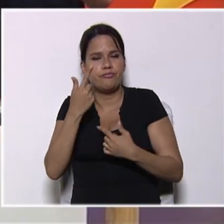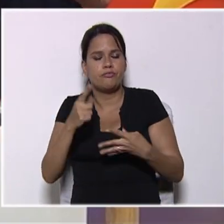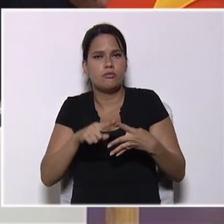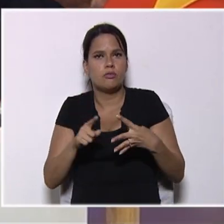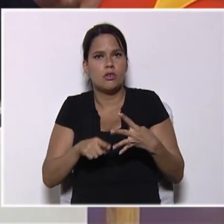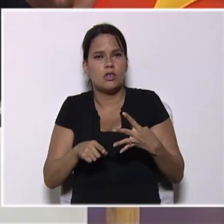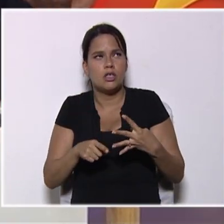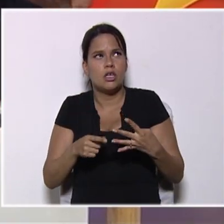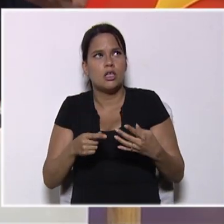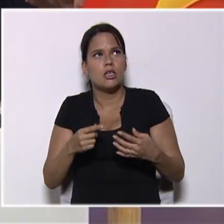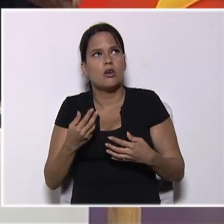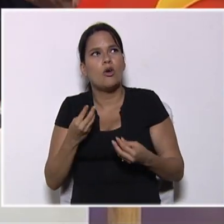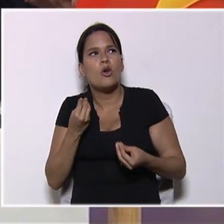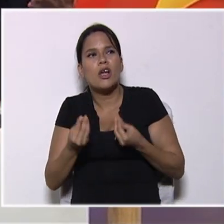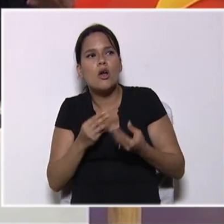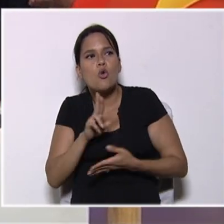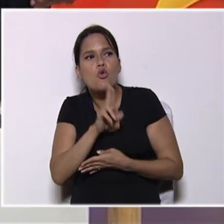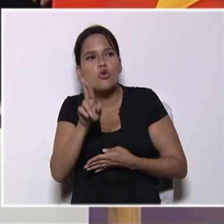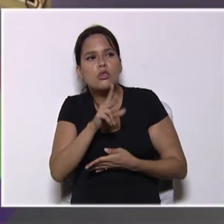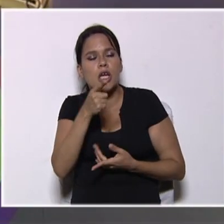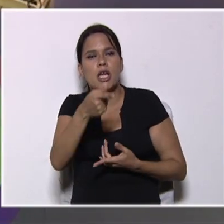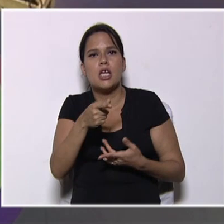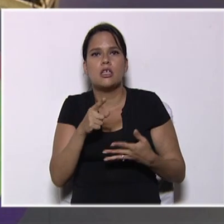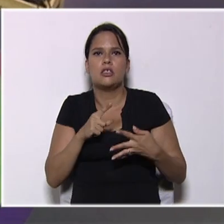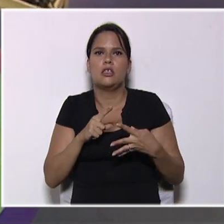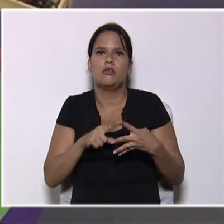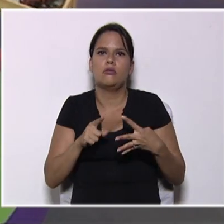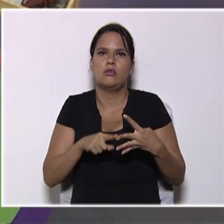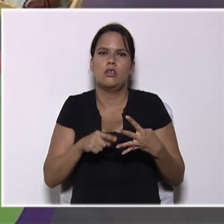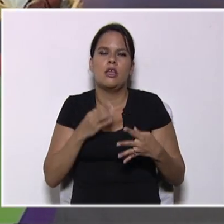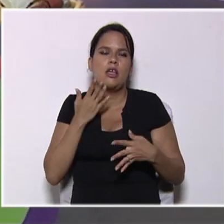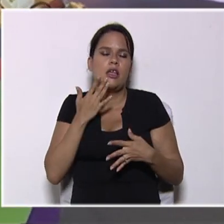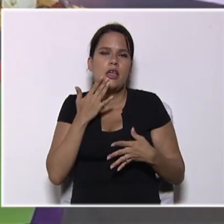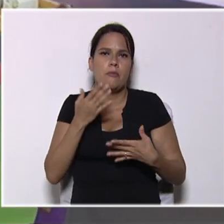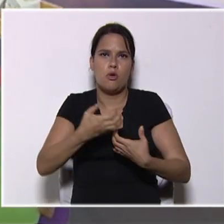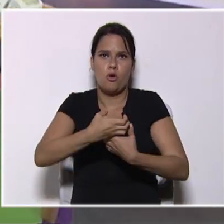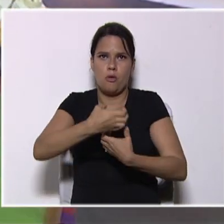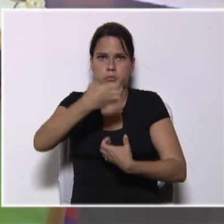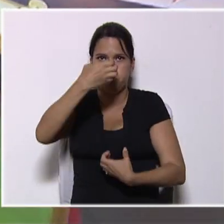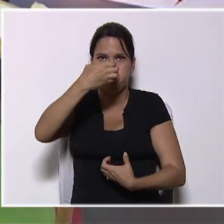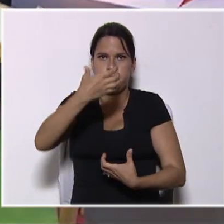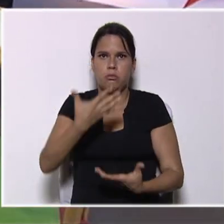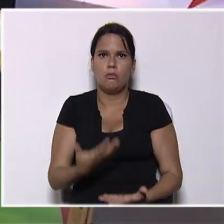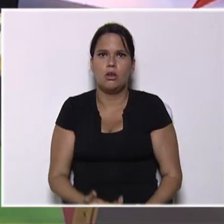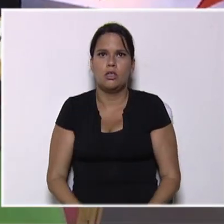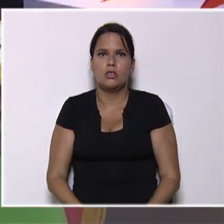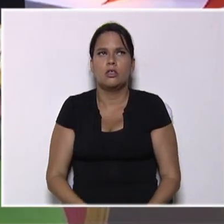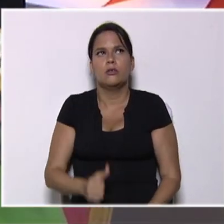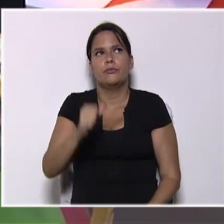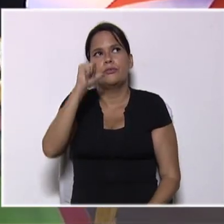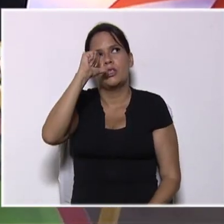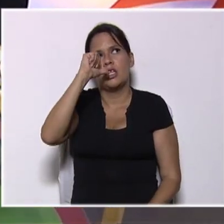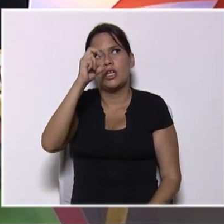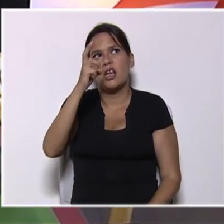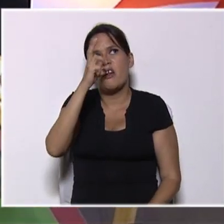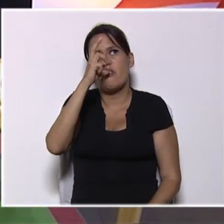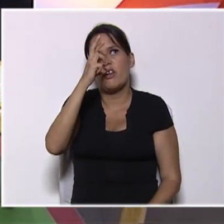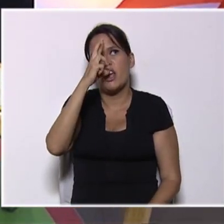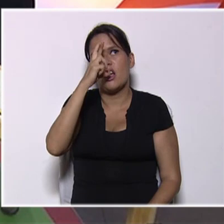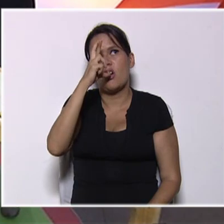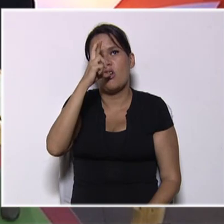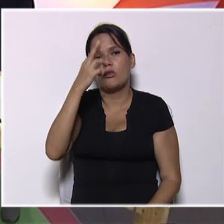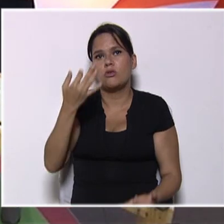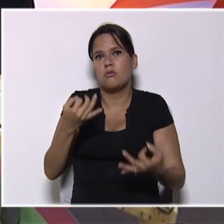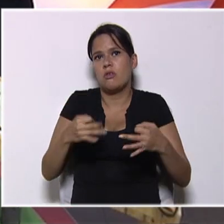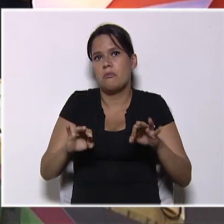a ese producto, ¿no? Exactamente. Cuando ya cumplió una función, por ejemplo, los envases plásticos de bebidas gaseosas, normalmente